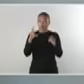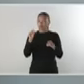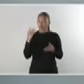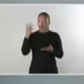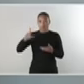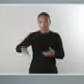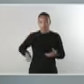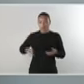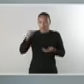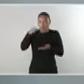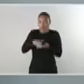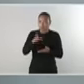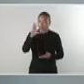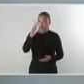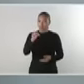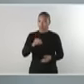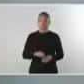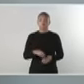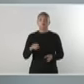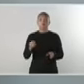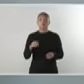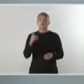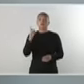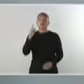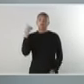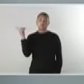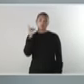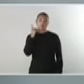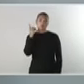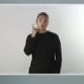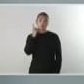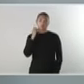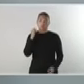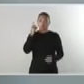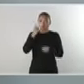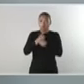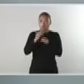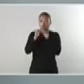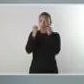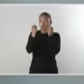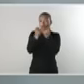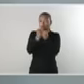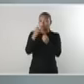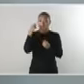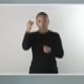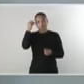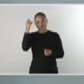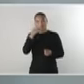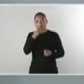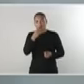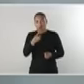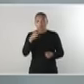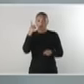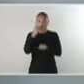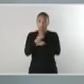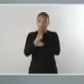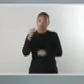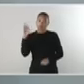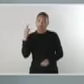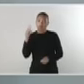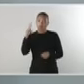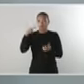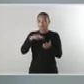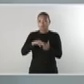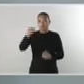gobernador en la cámara de diputados Encuentro Social propuso el primero de febrero del